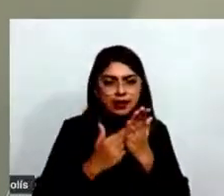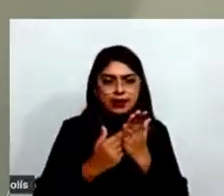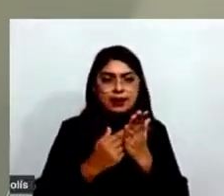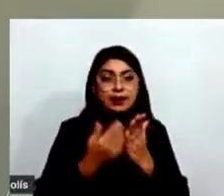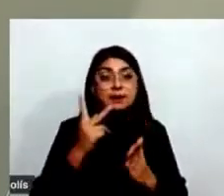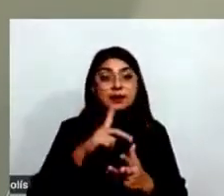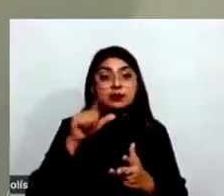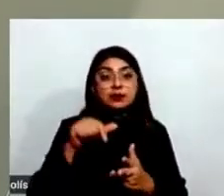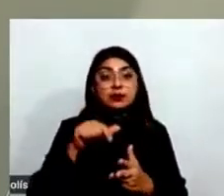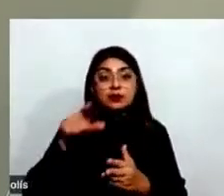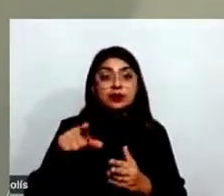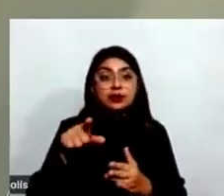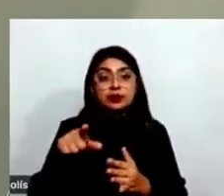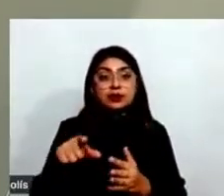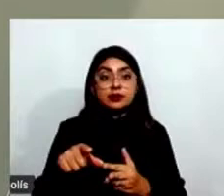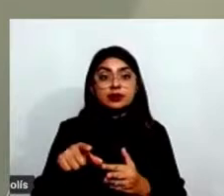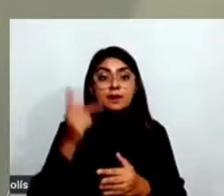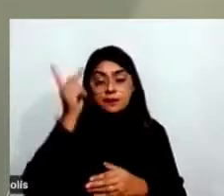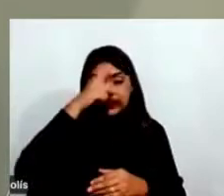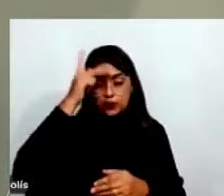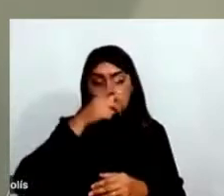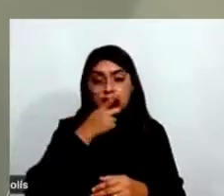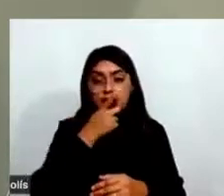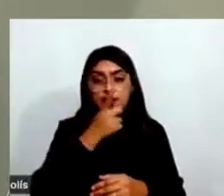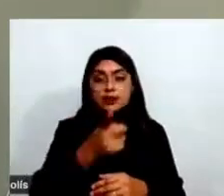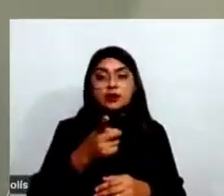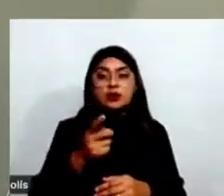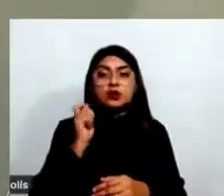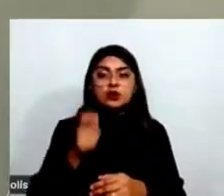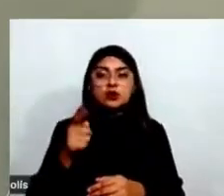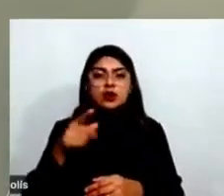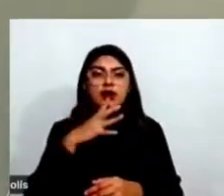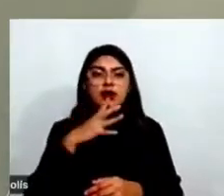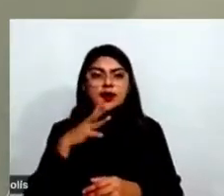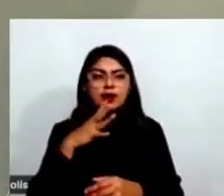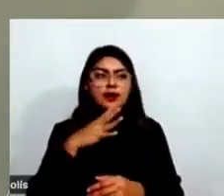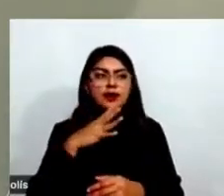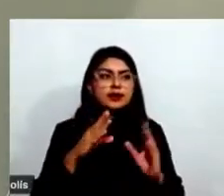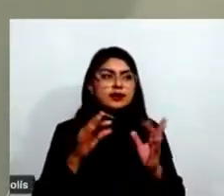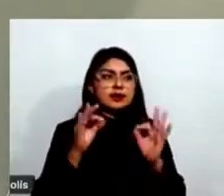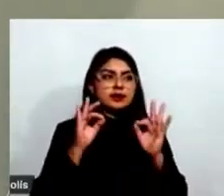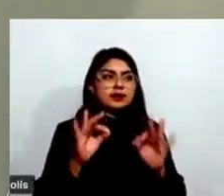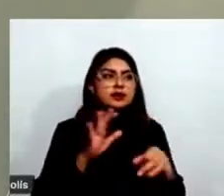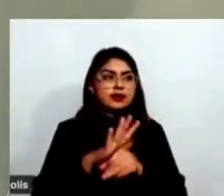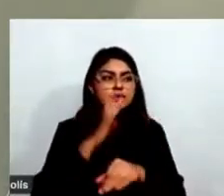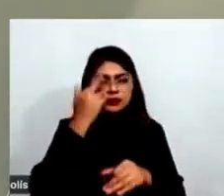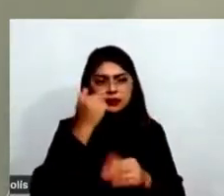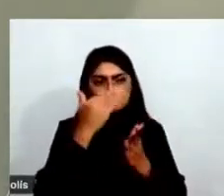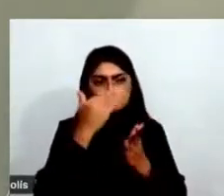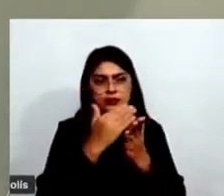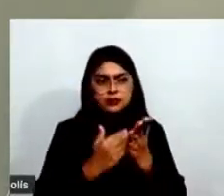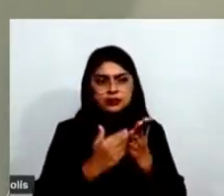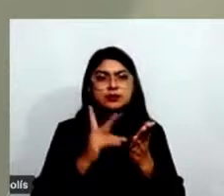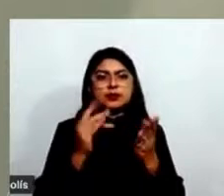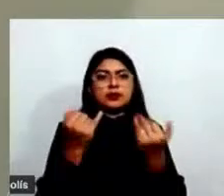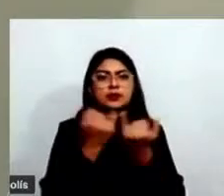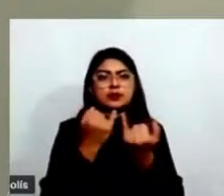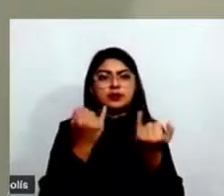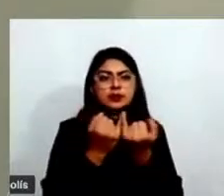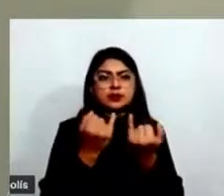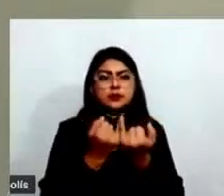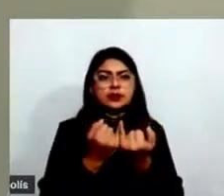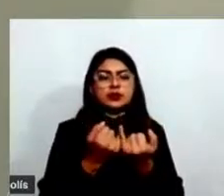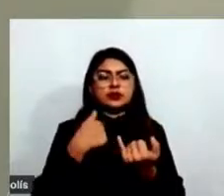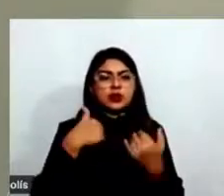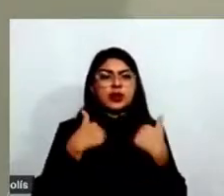tan claro esa asimilación. Y sobre todo, aquí sí yo entiendo que pueden levantarse